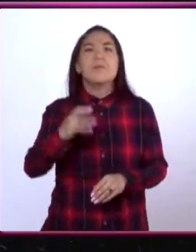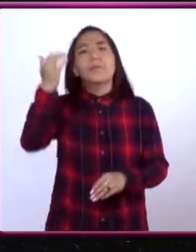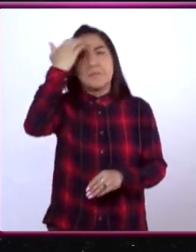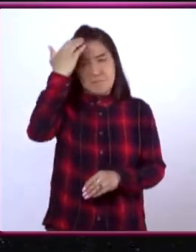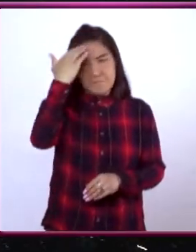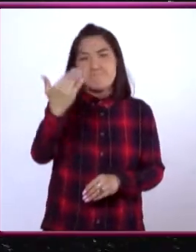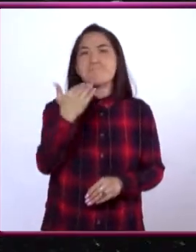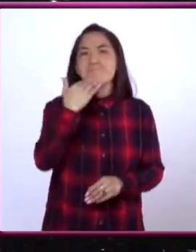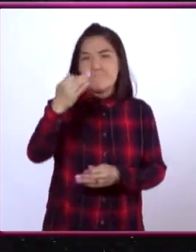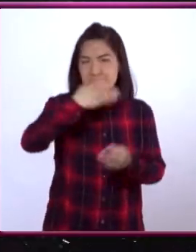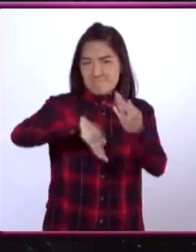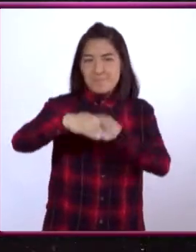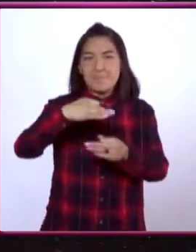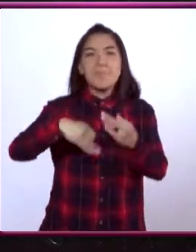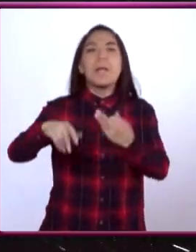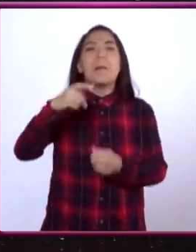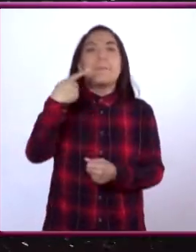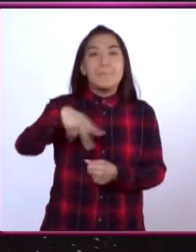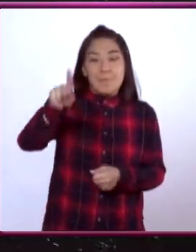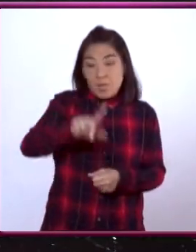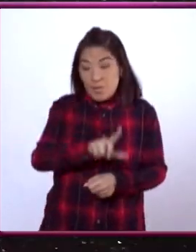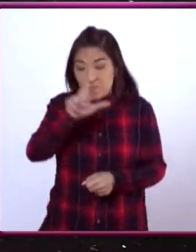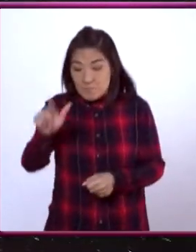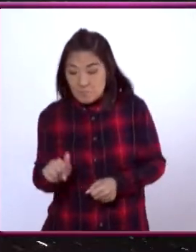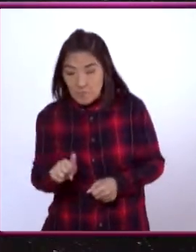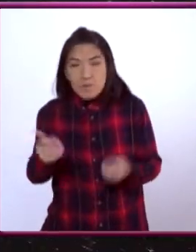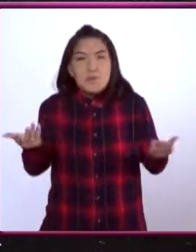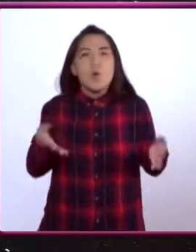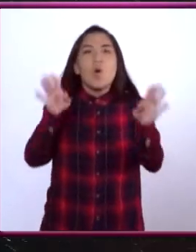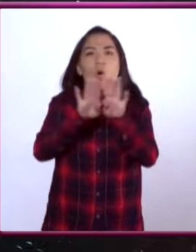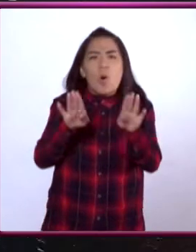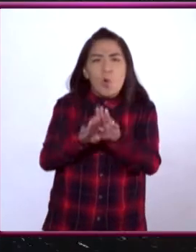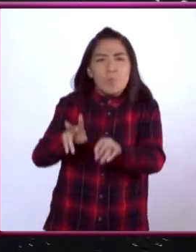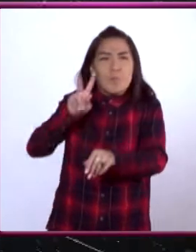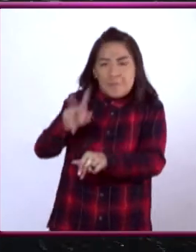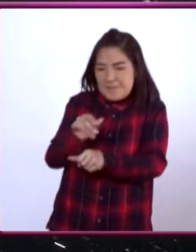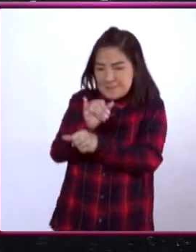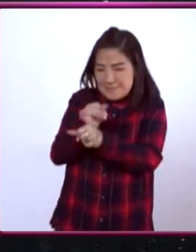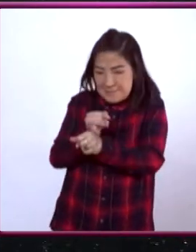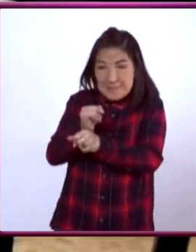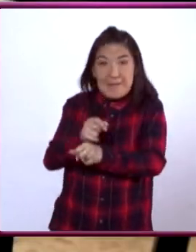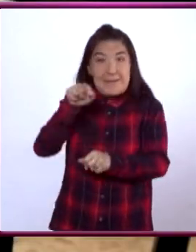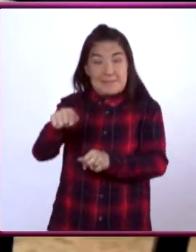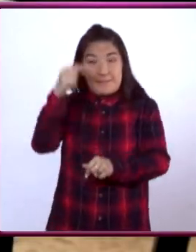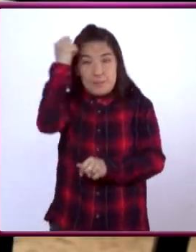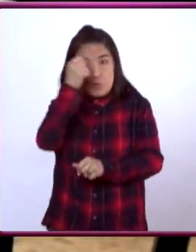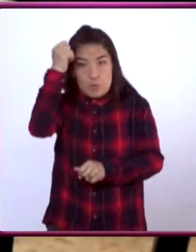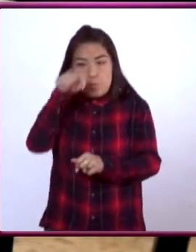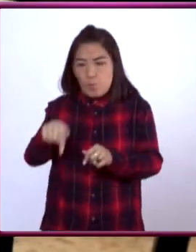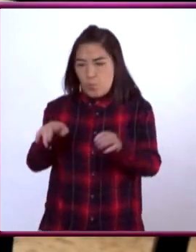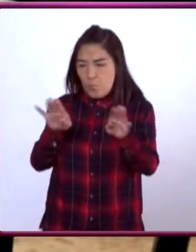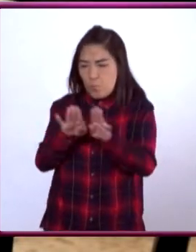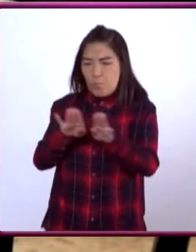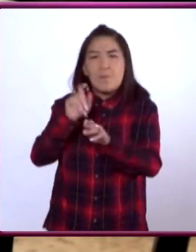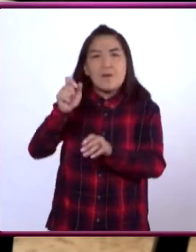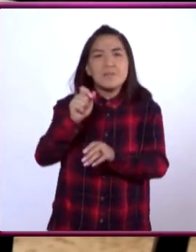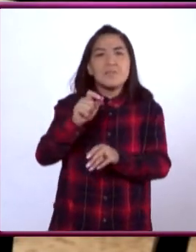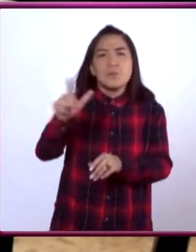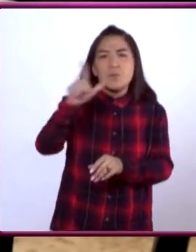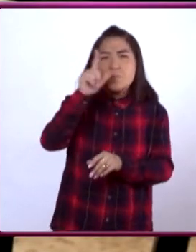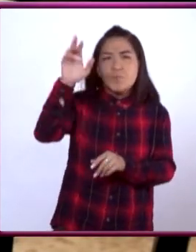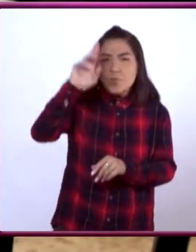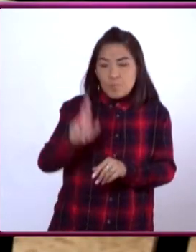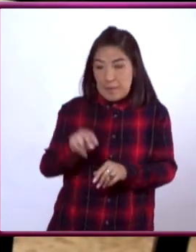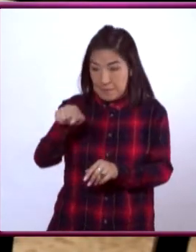y las conocemos muy bien. Uh-huh. Lo que hacemos después es tratar de ver si esa teoría que conocemos de esas reacciones